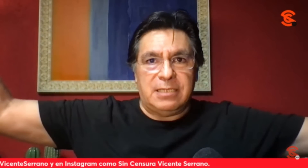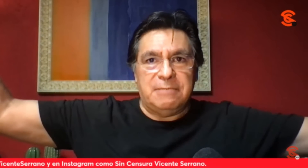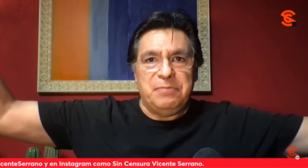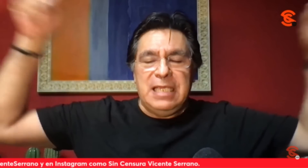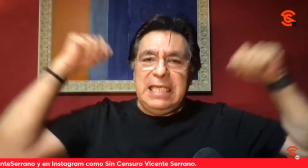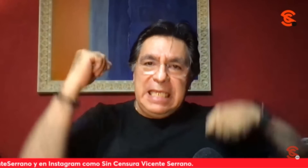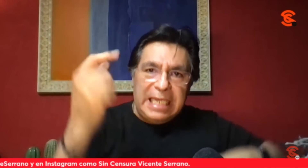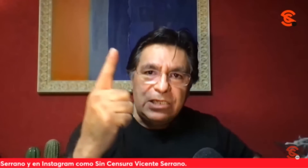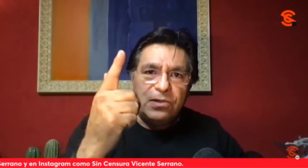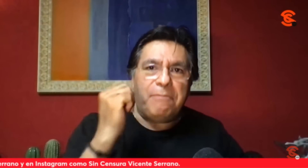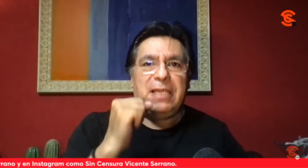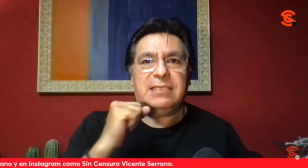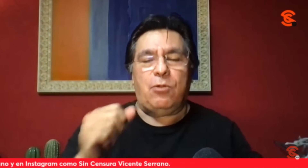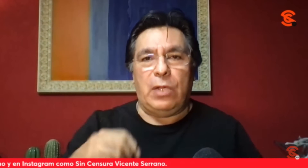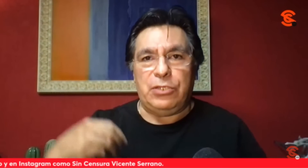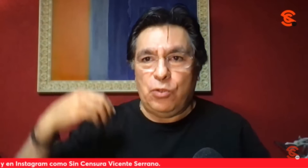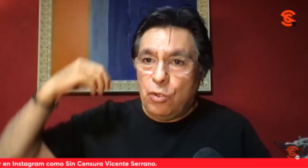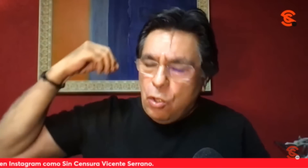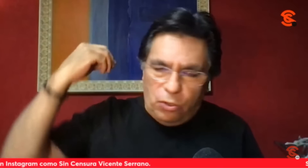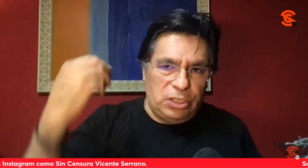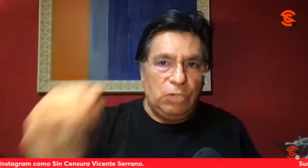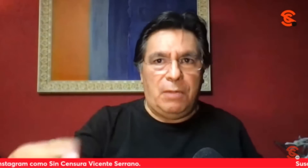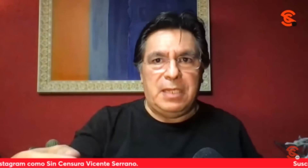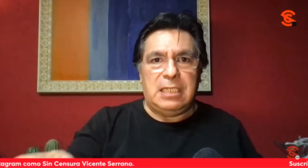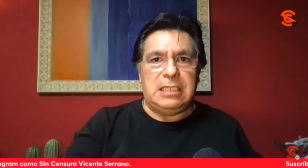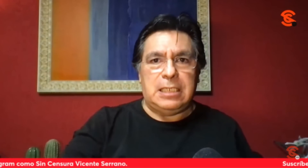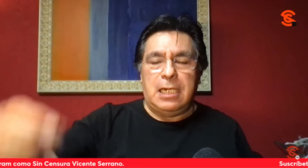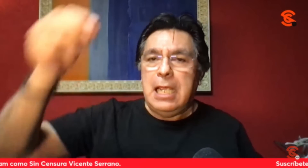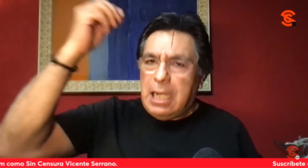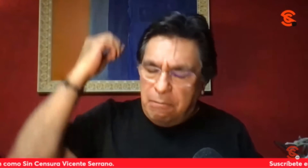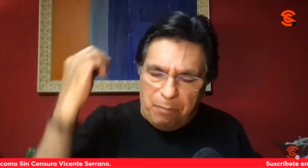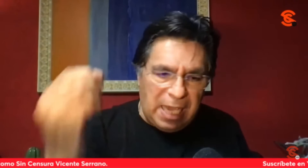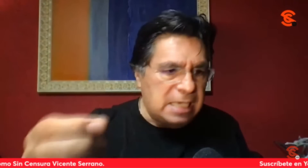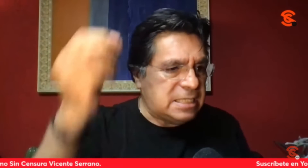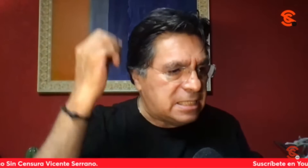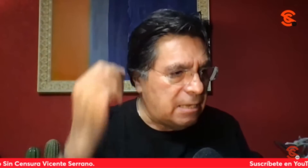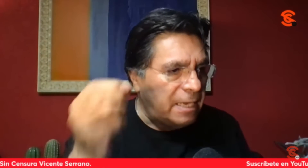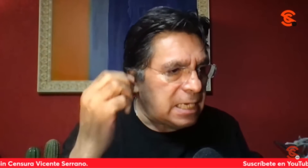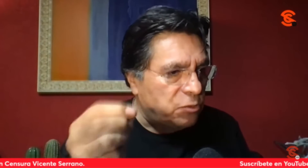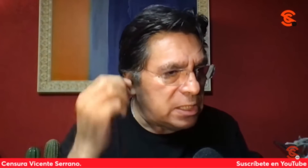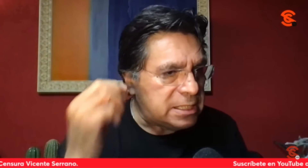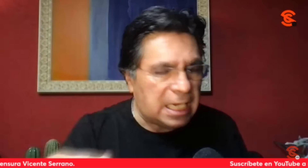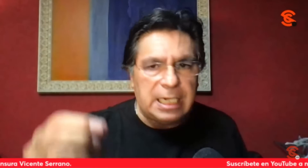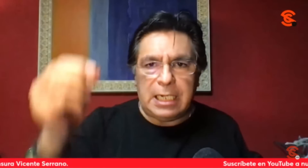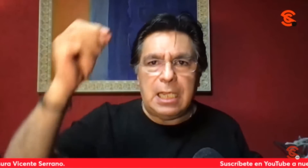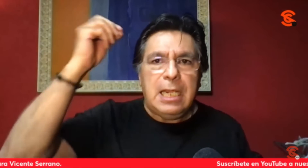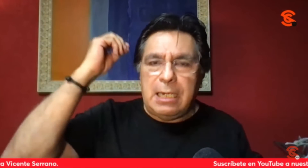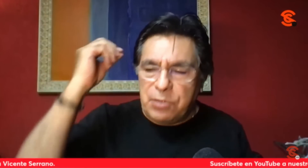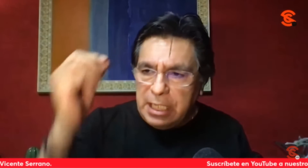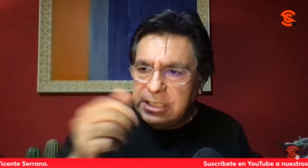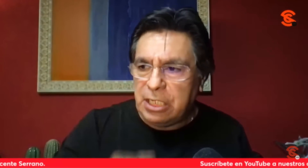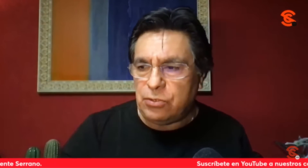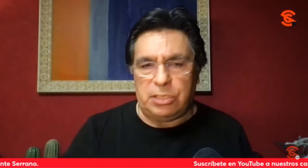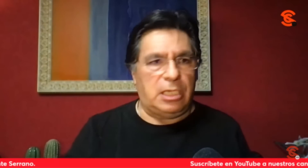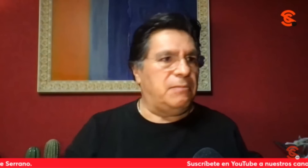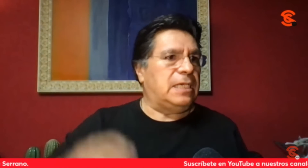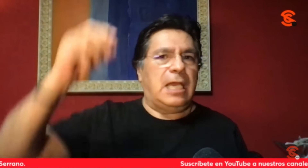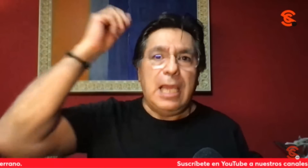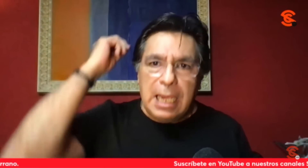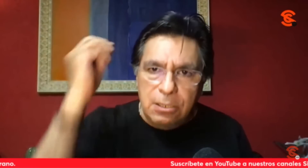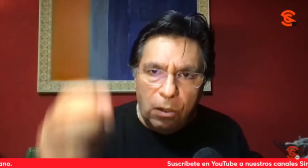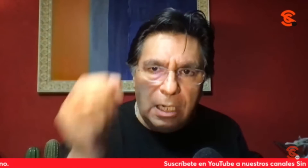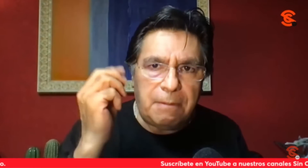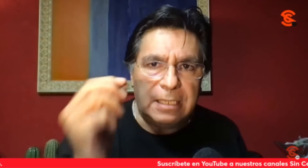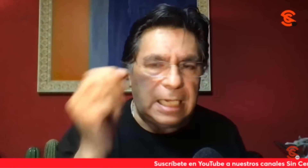del país. ¿Y qué es lo que pasa cuando continuamente dicen el país está bañado en sangre, la violencia no se